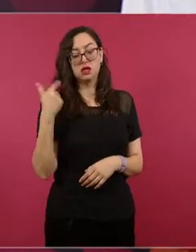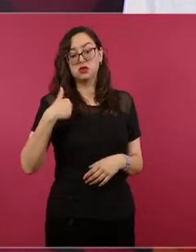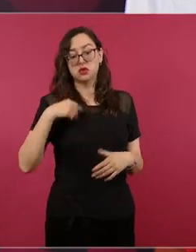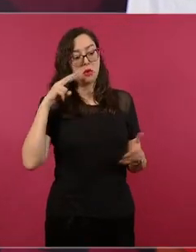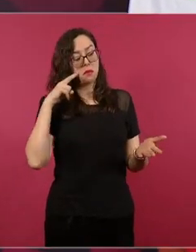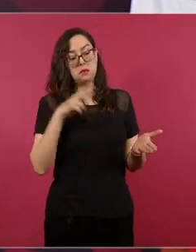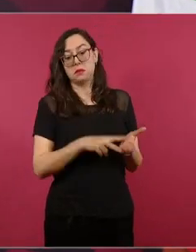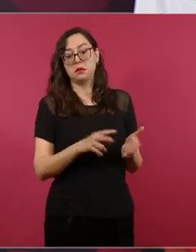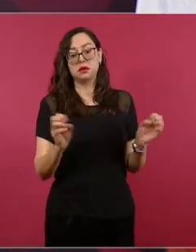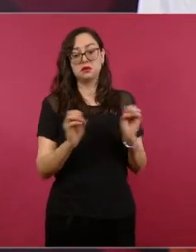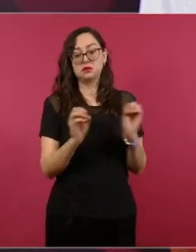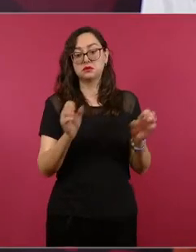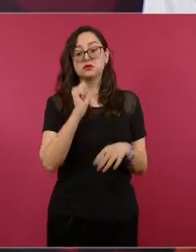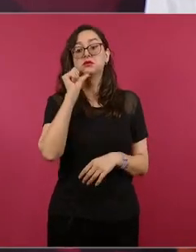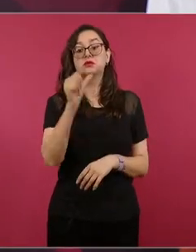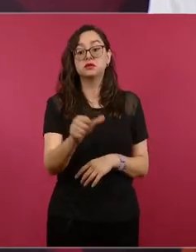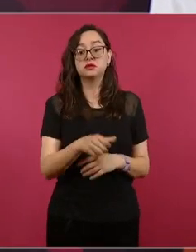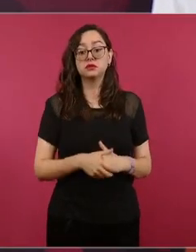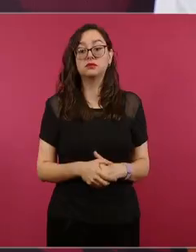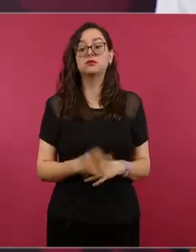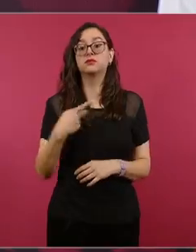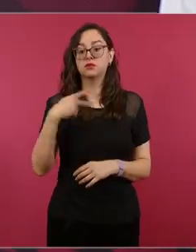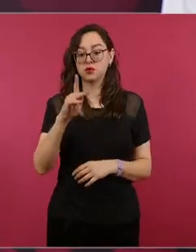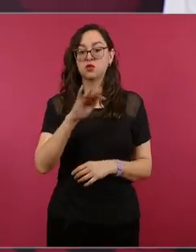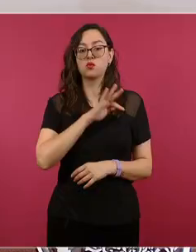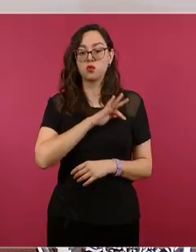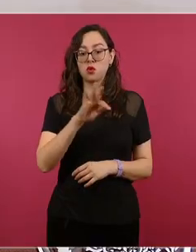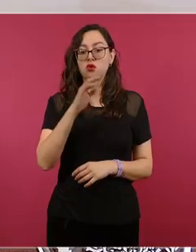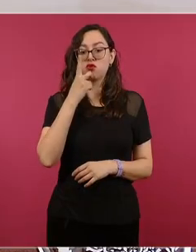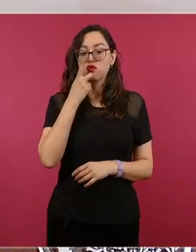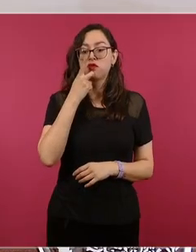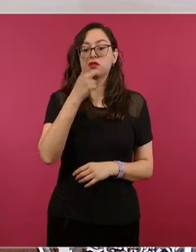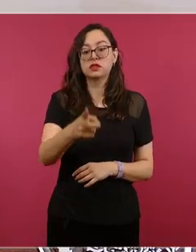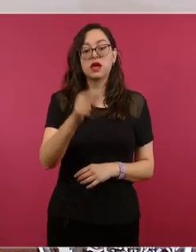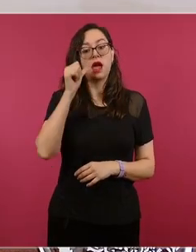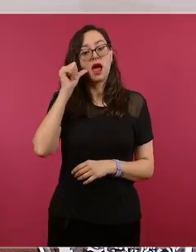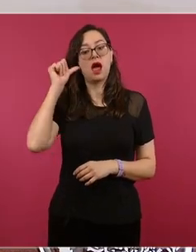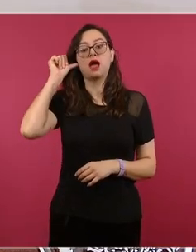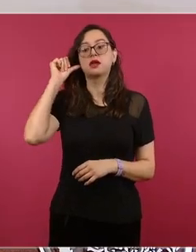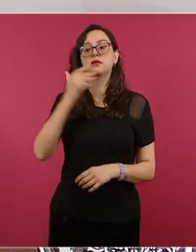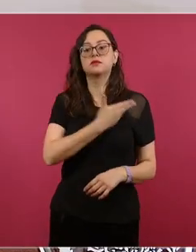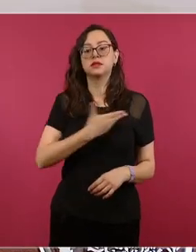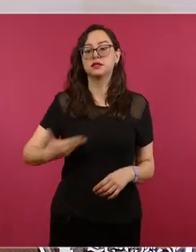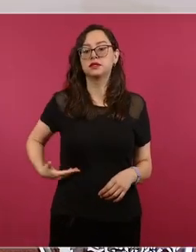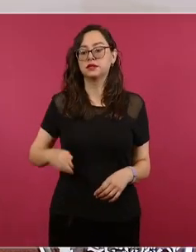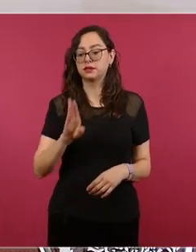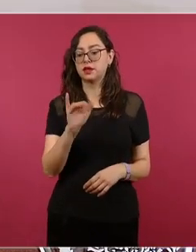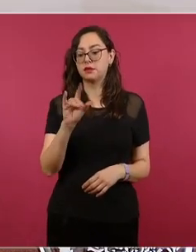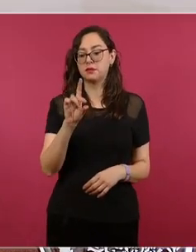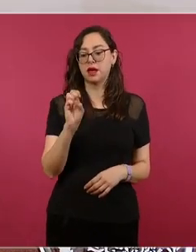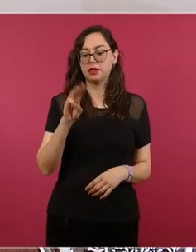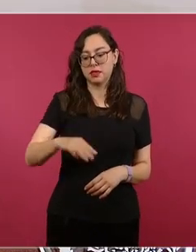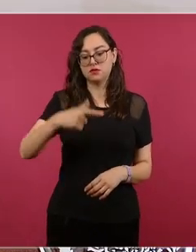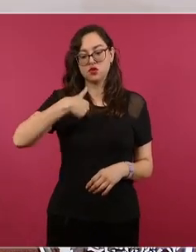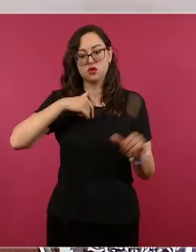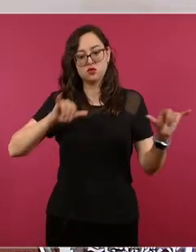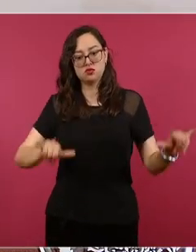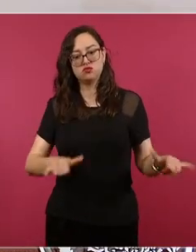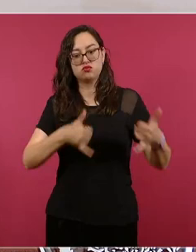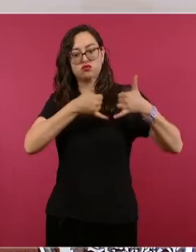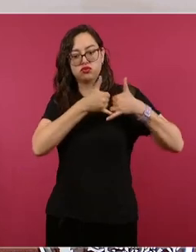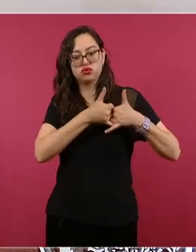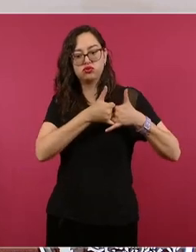puedo informarles es que ayer hablé por teléfono con el presidente Biden. Estaba yo en